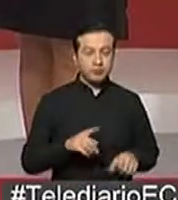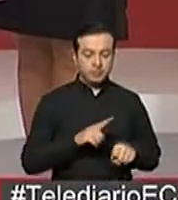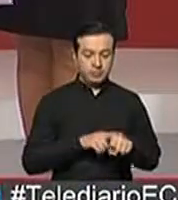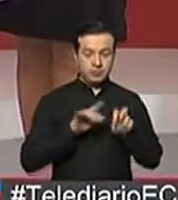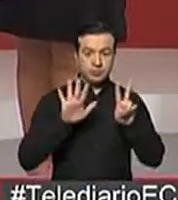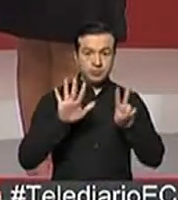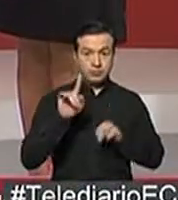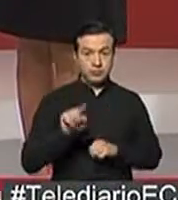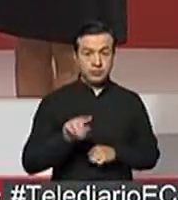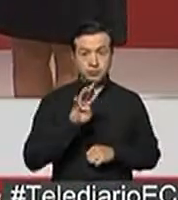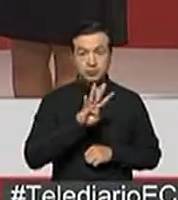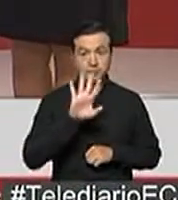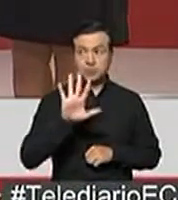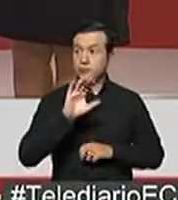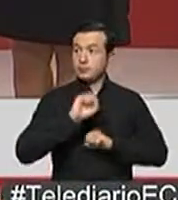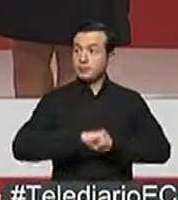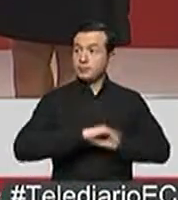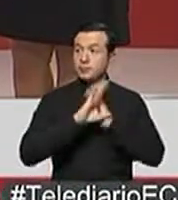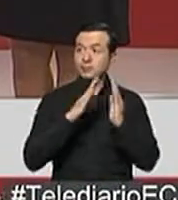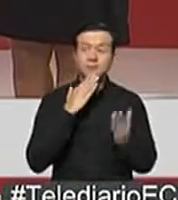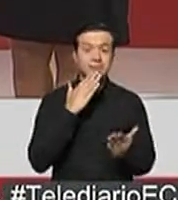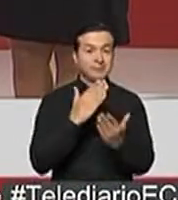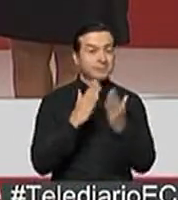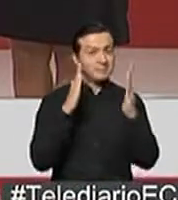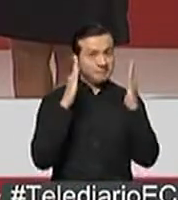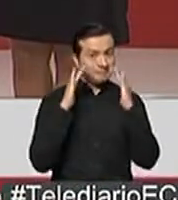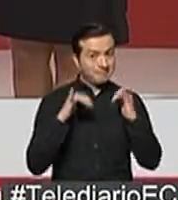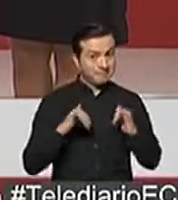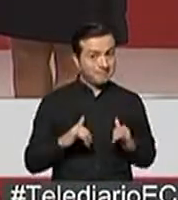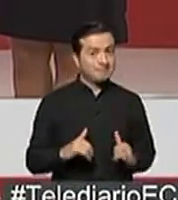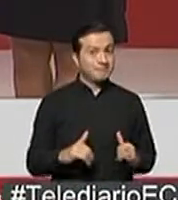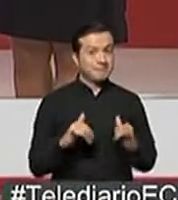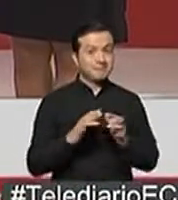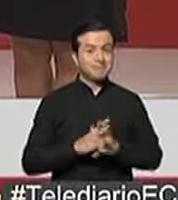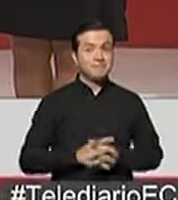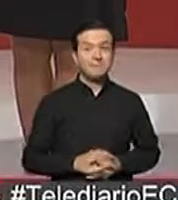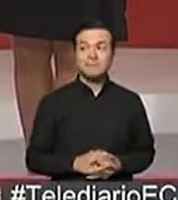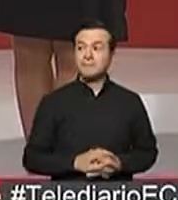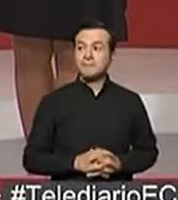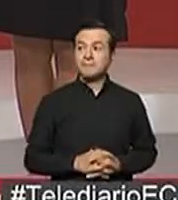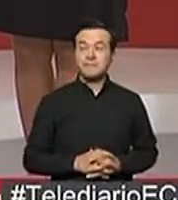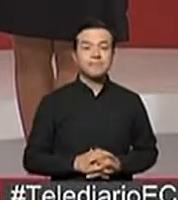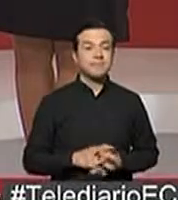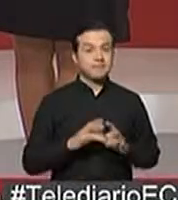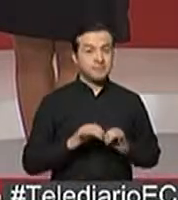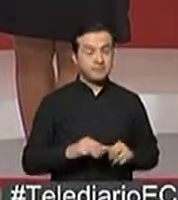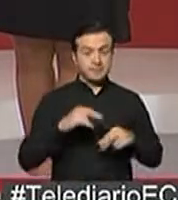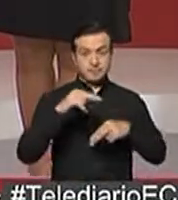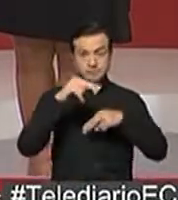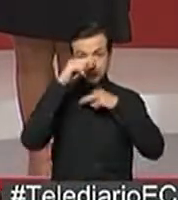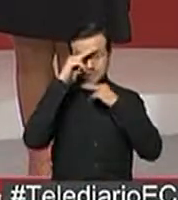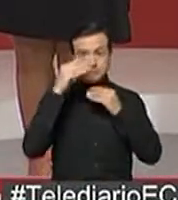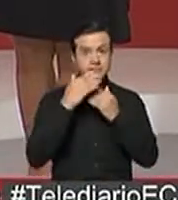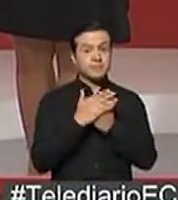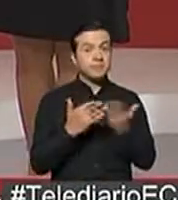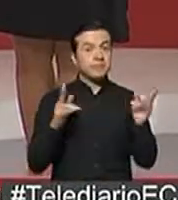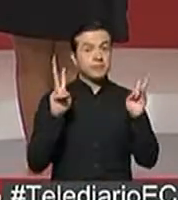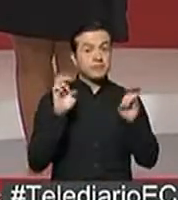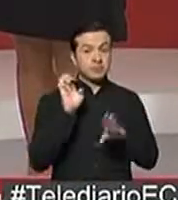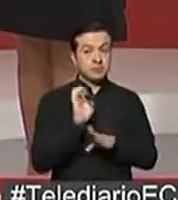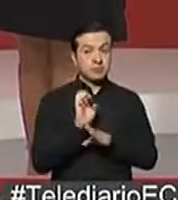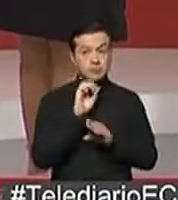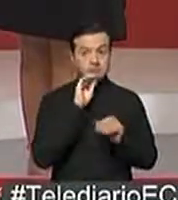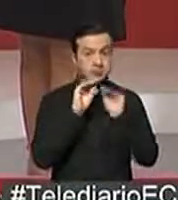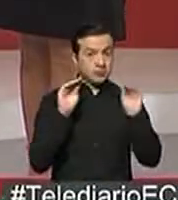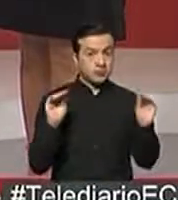De la mañana, gracias por continuar con nosotros en la señal de Ecuador TV y Gamba Visión. Vamos a seguir con las noticias y vamos al ámbito nacional y le